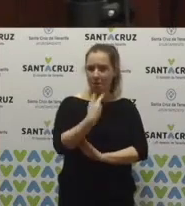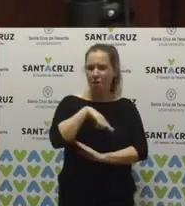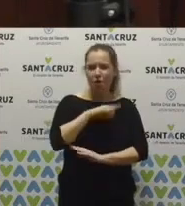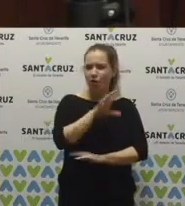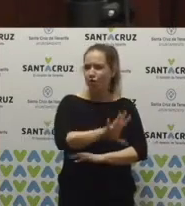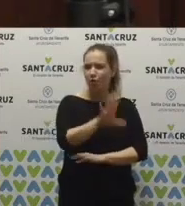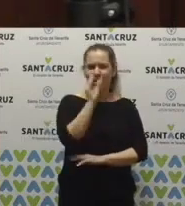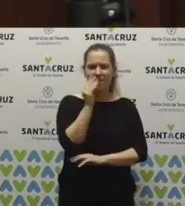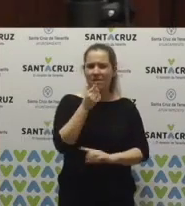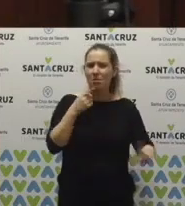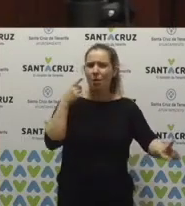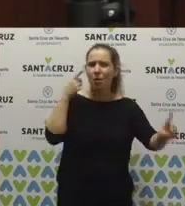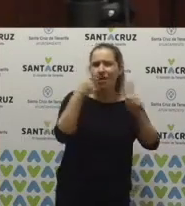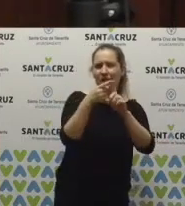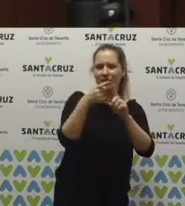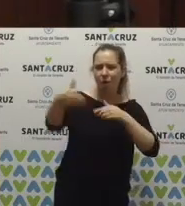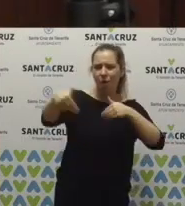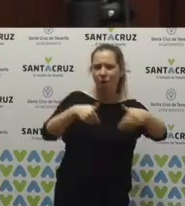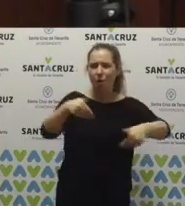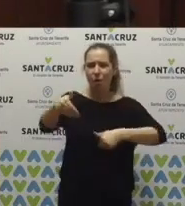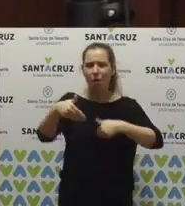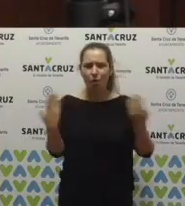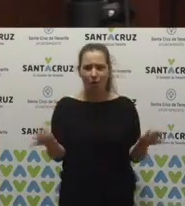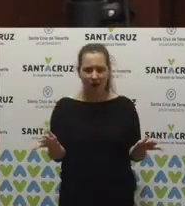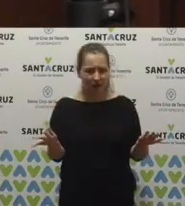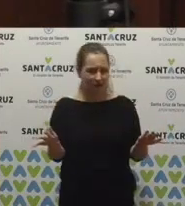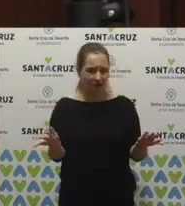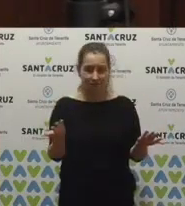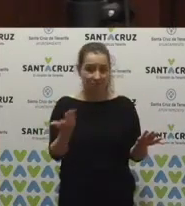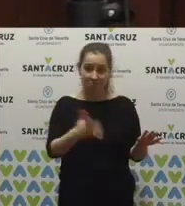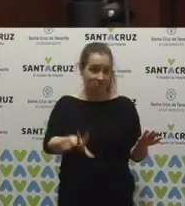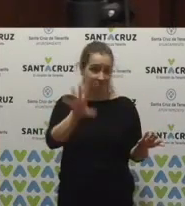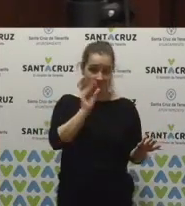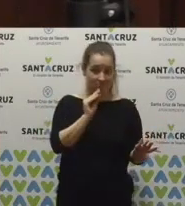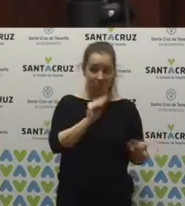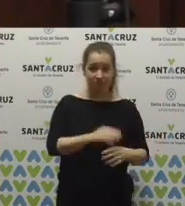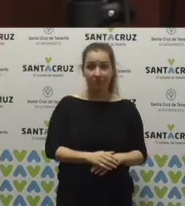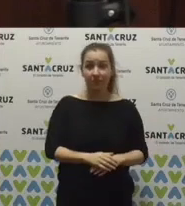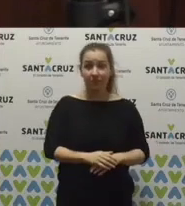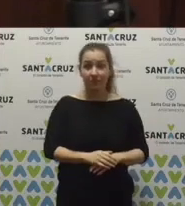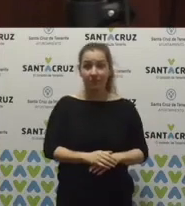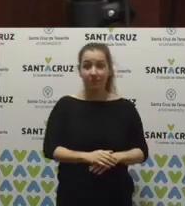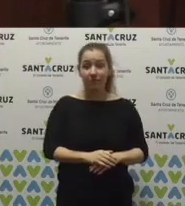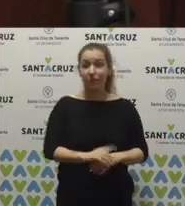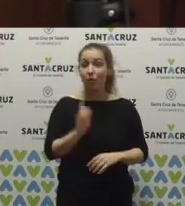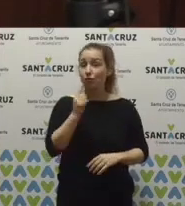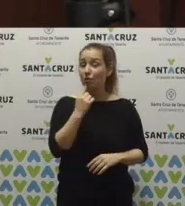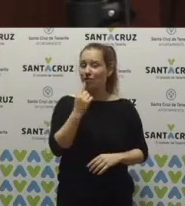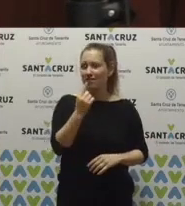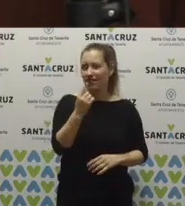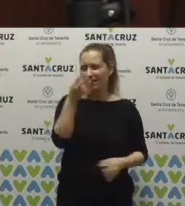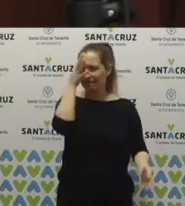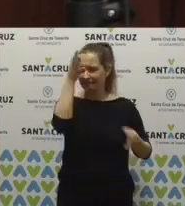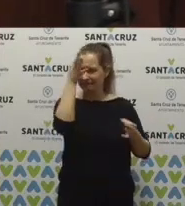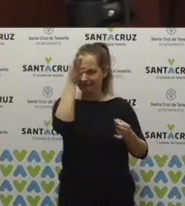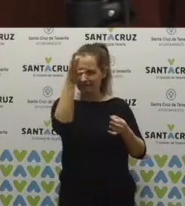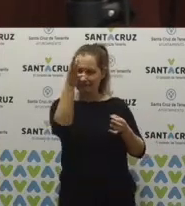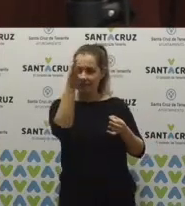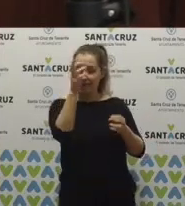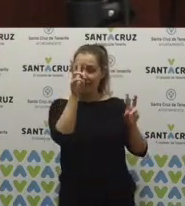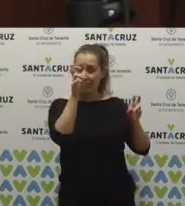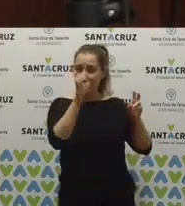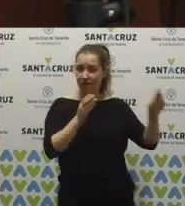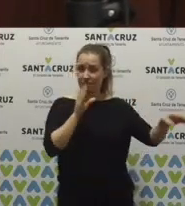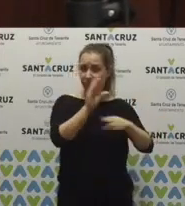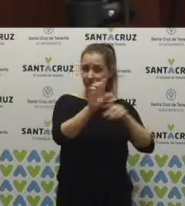cuál es la finalidad y cuál es el objetivo y simplemente puntualizar el tema de las ayudas a